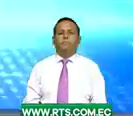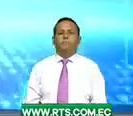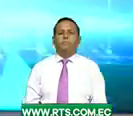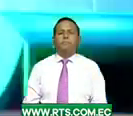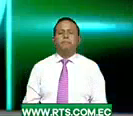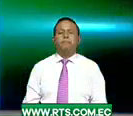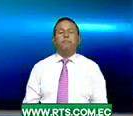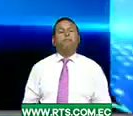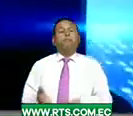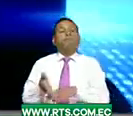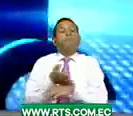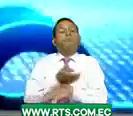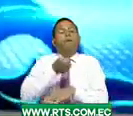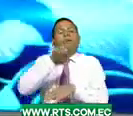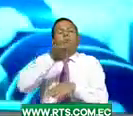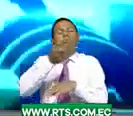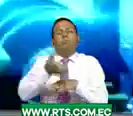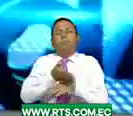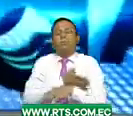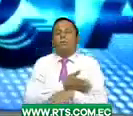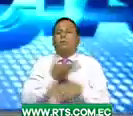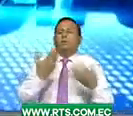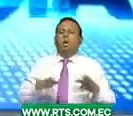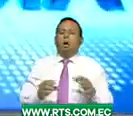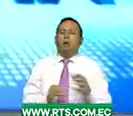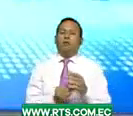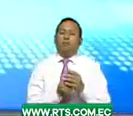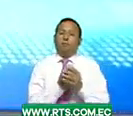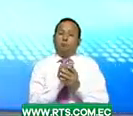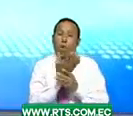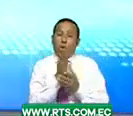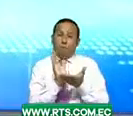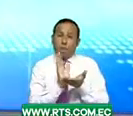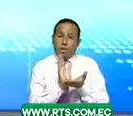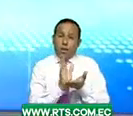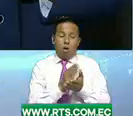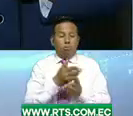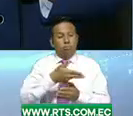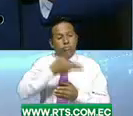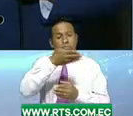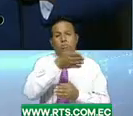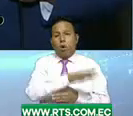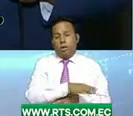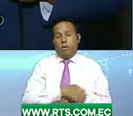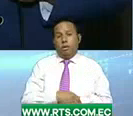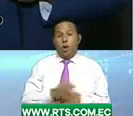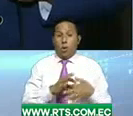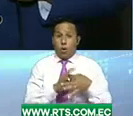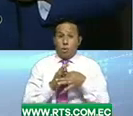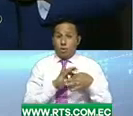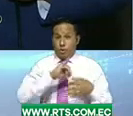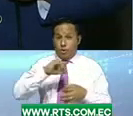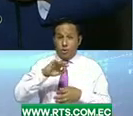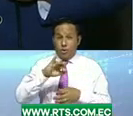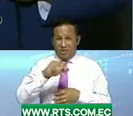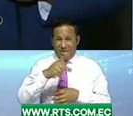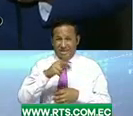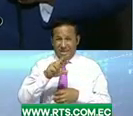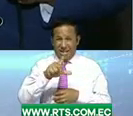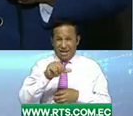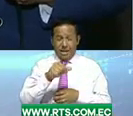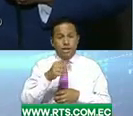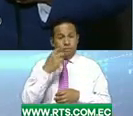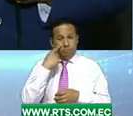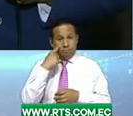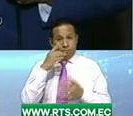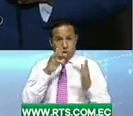Cadena. Y hace poco se registró un crimen en Flor de Bastión. Allí se encuentra nuestro compañero Charlie Pisa y nos actualiza la información. Adelante,